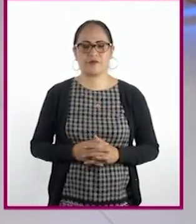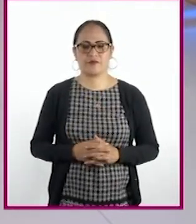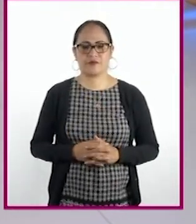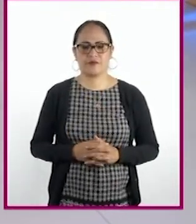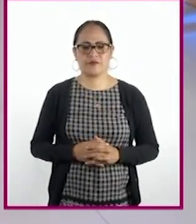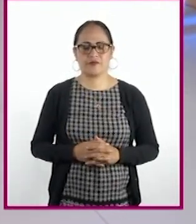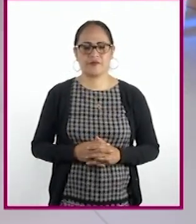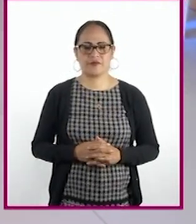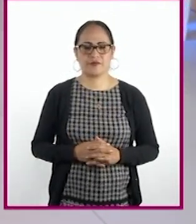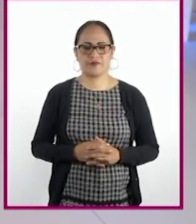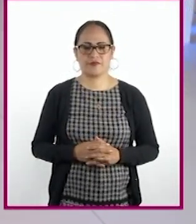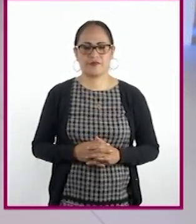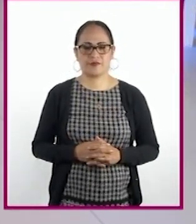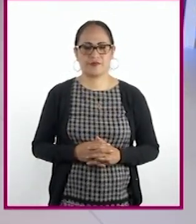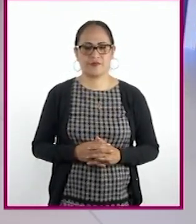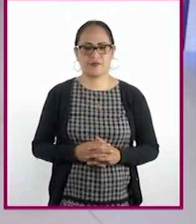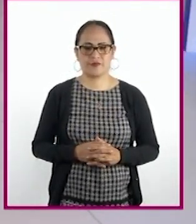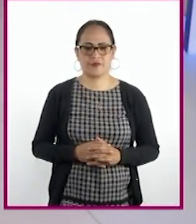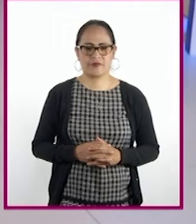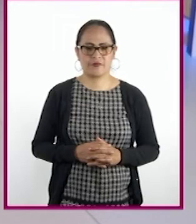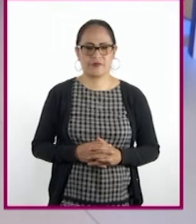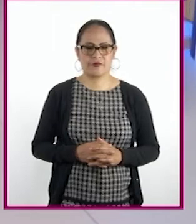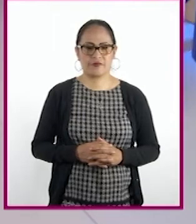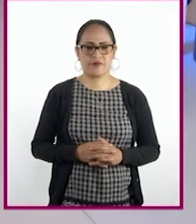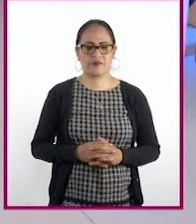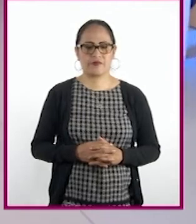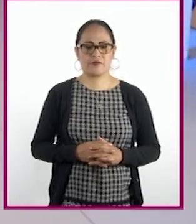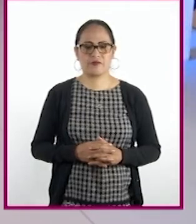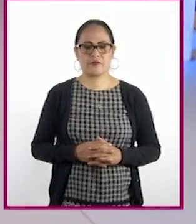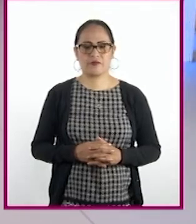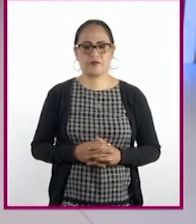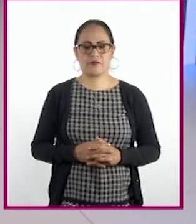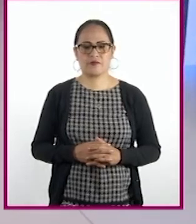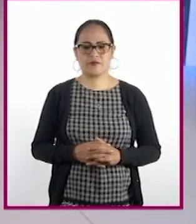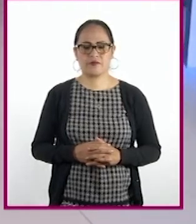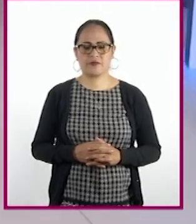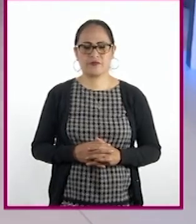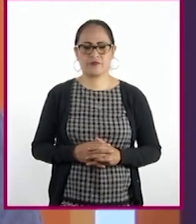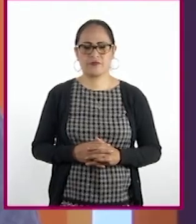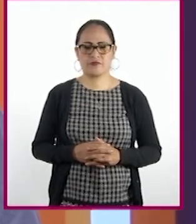Ahí está. Y bueno, tantito, ¿eh? Voy a tomar el torno.